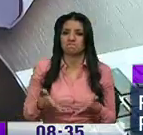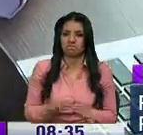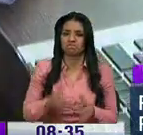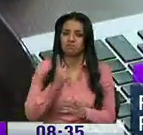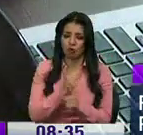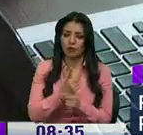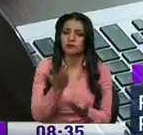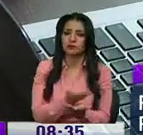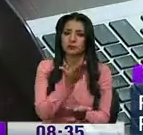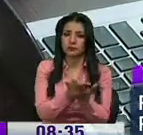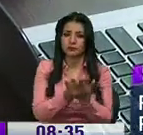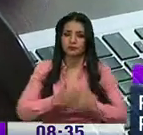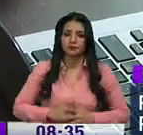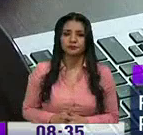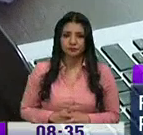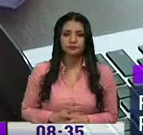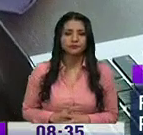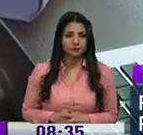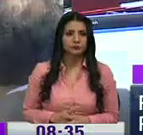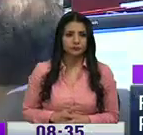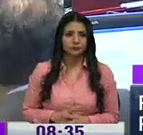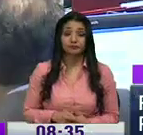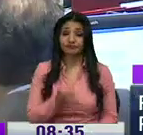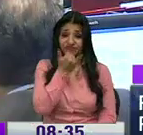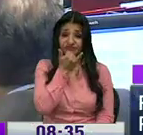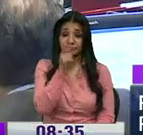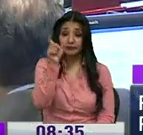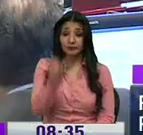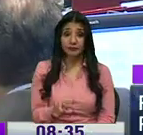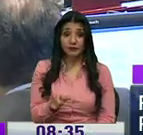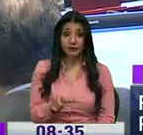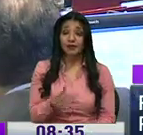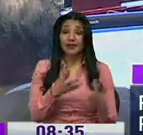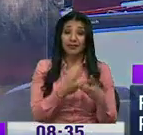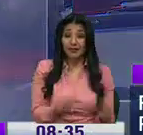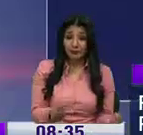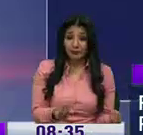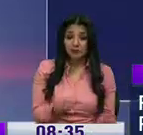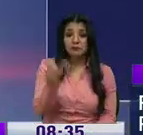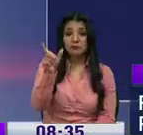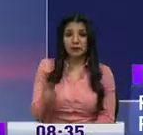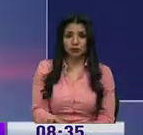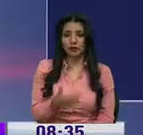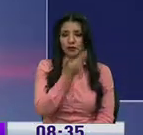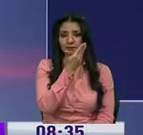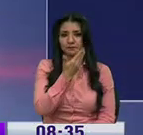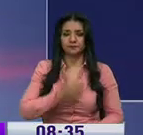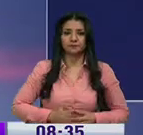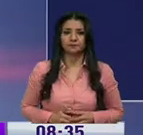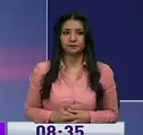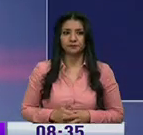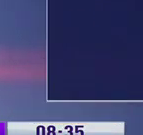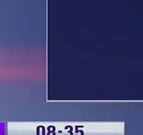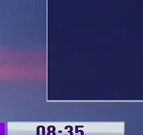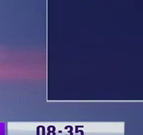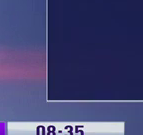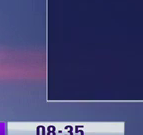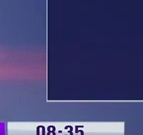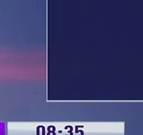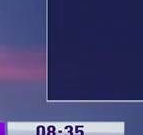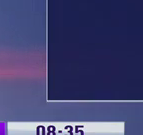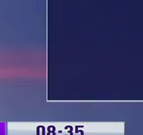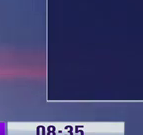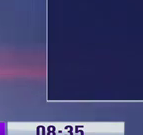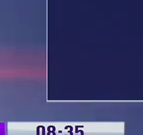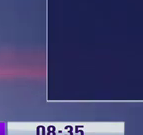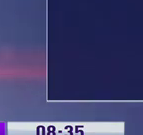encontrados. De esta manera se tipifica el delito de desaparición involuntaria. La persona que priva de libertad, retenga, arrebate, desaparezca,